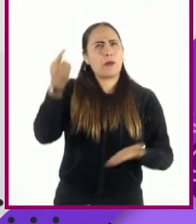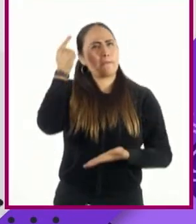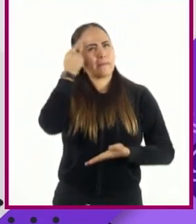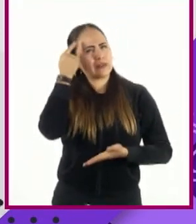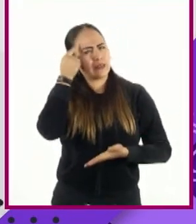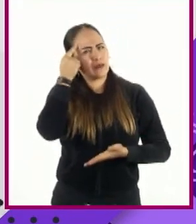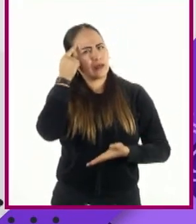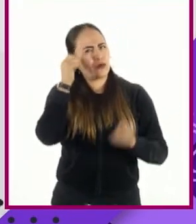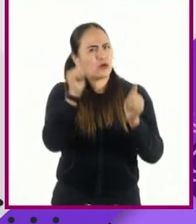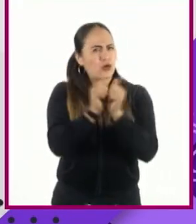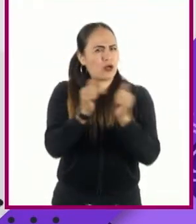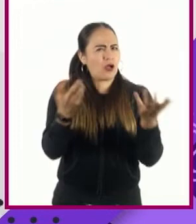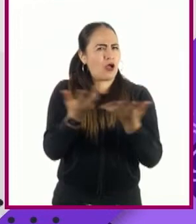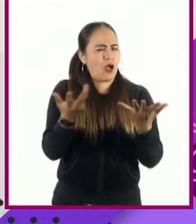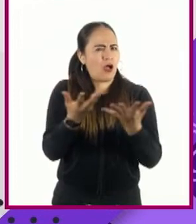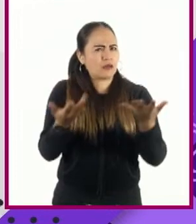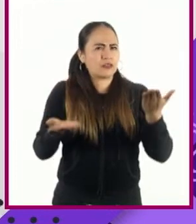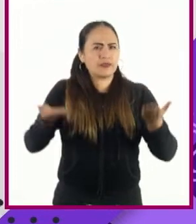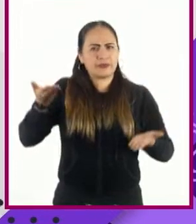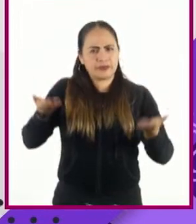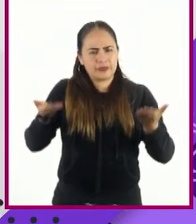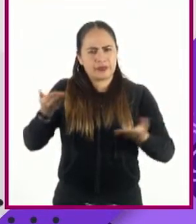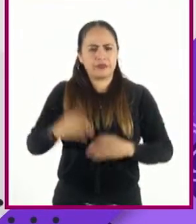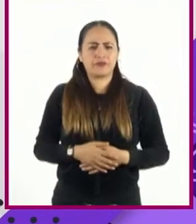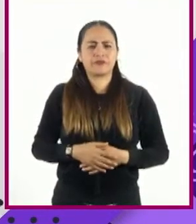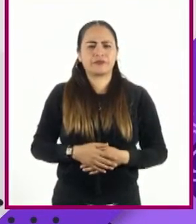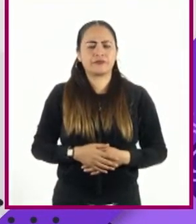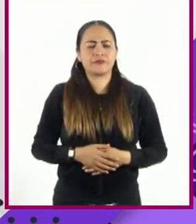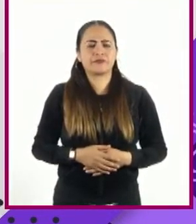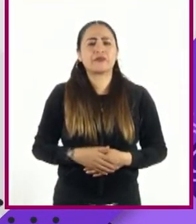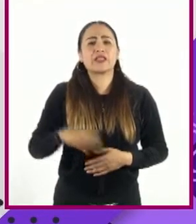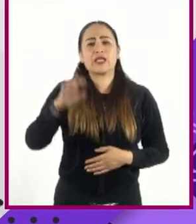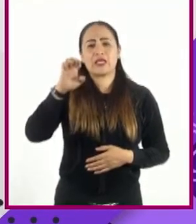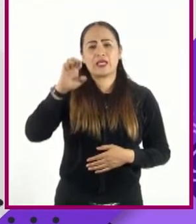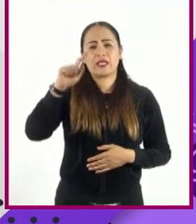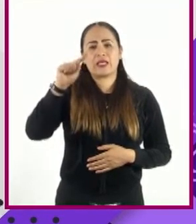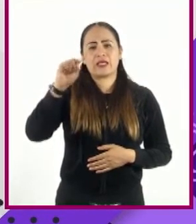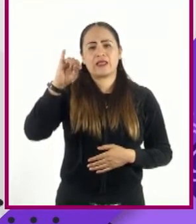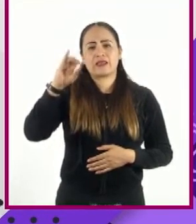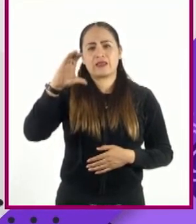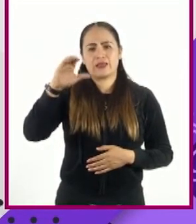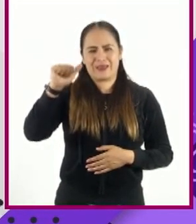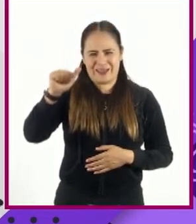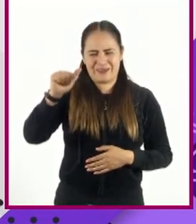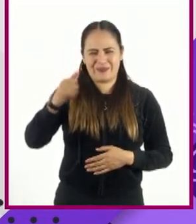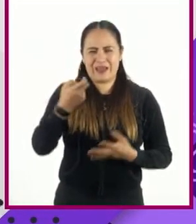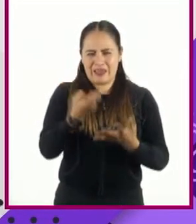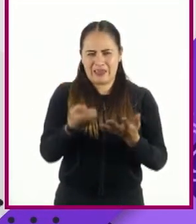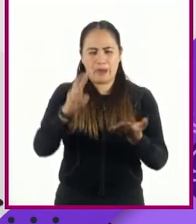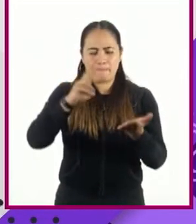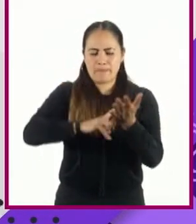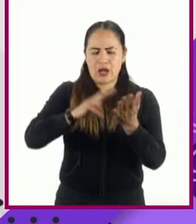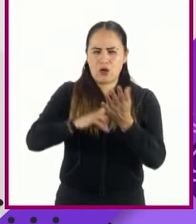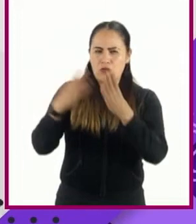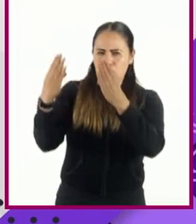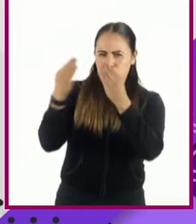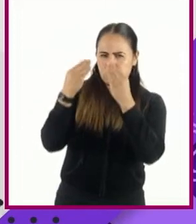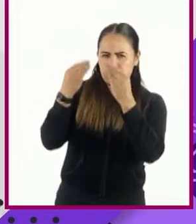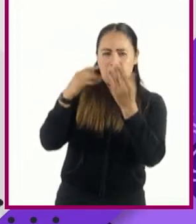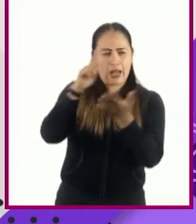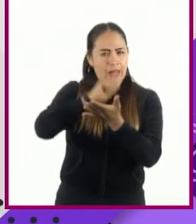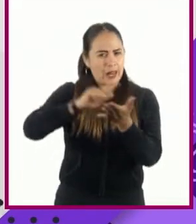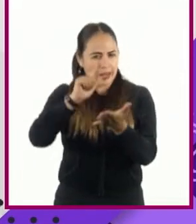pensamientos y las acciones. Formación cívica y ética. Nos enseña los valores, las leyes,